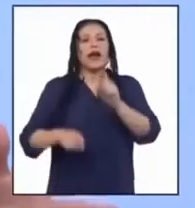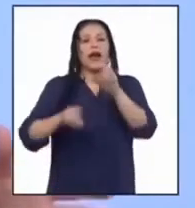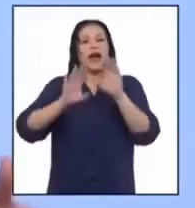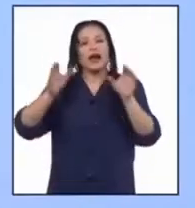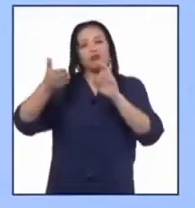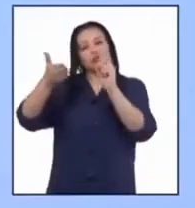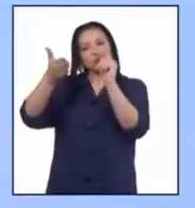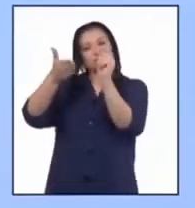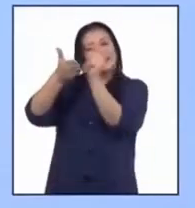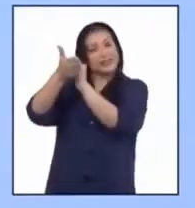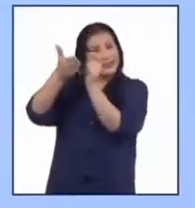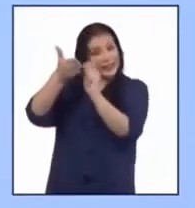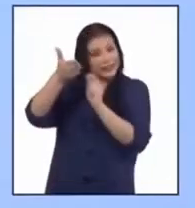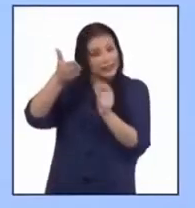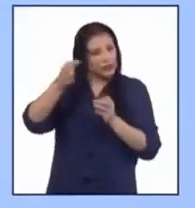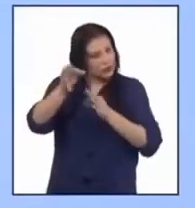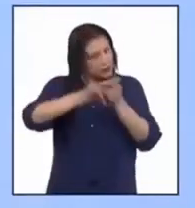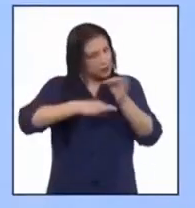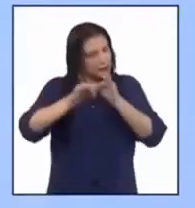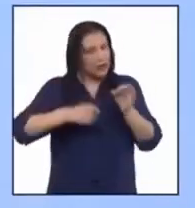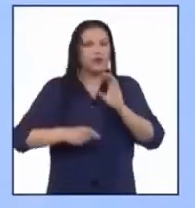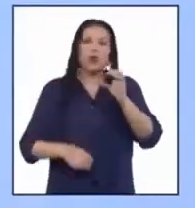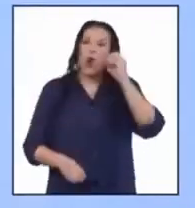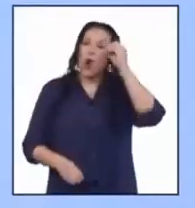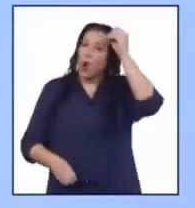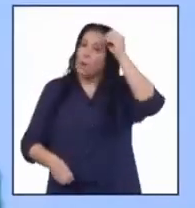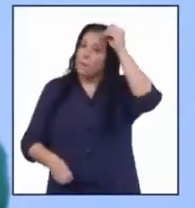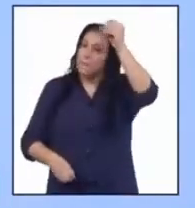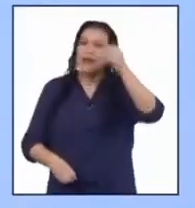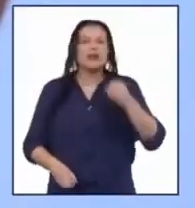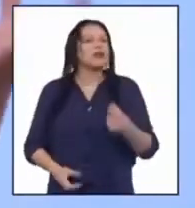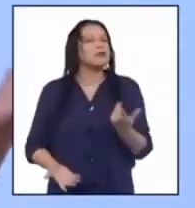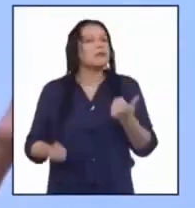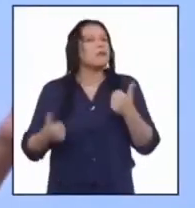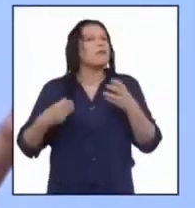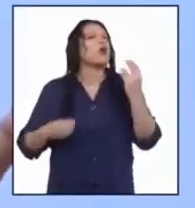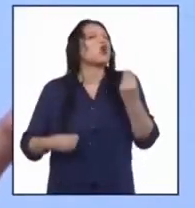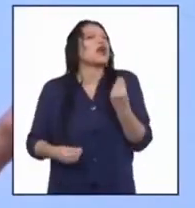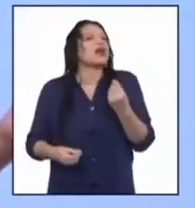Elabora un texto argumentativo donde des tu punto de vista